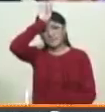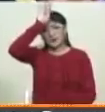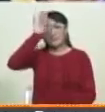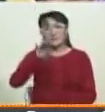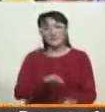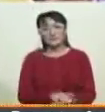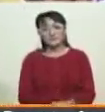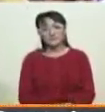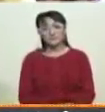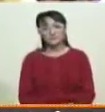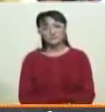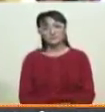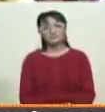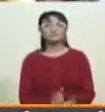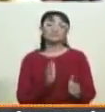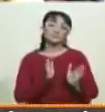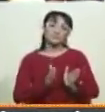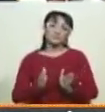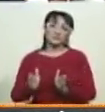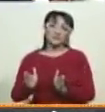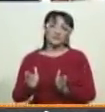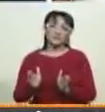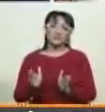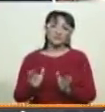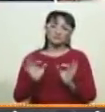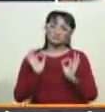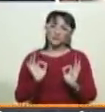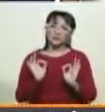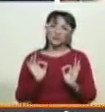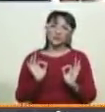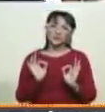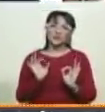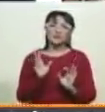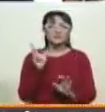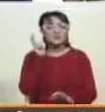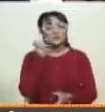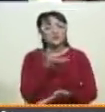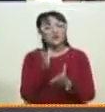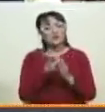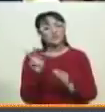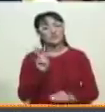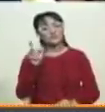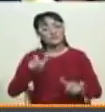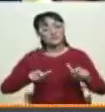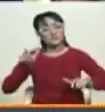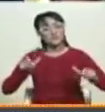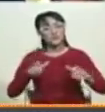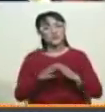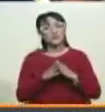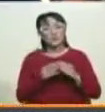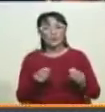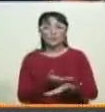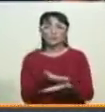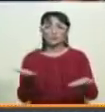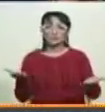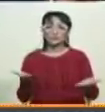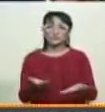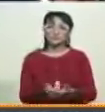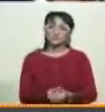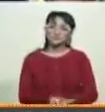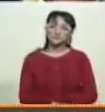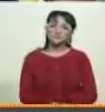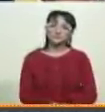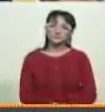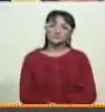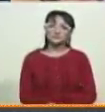muy pertinente, sino clarificador, luminoso, que debe ser escuchado por todas las venezolanas y por todos los venezolanos.